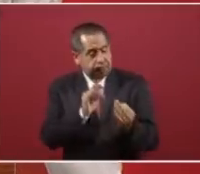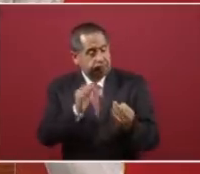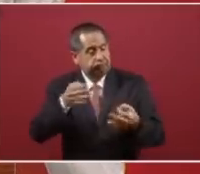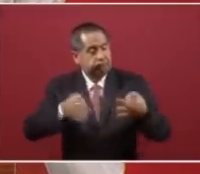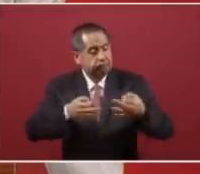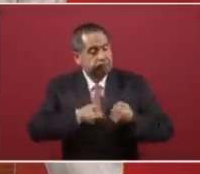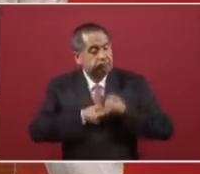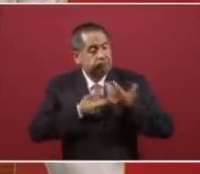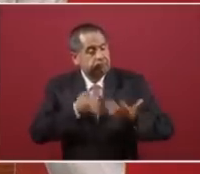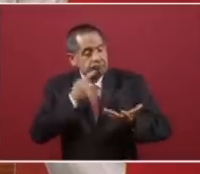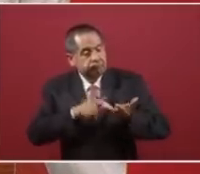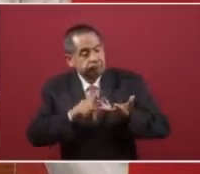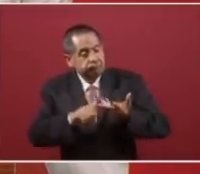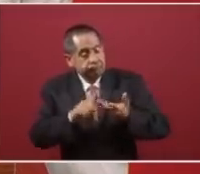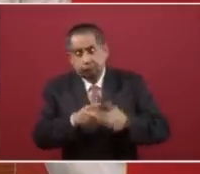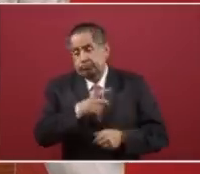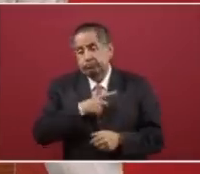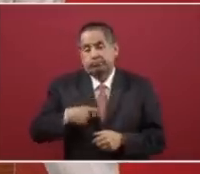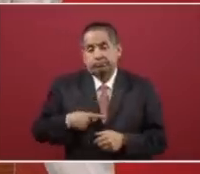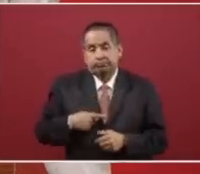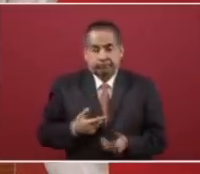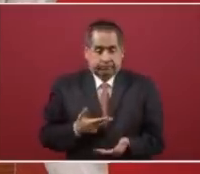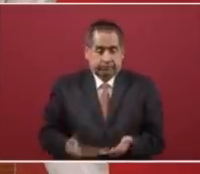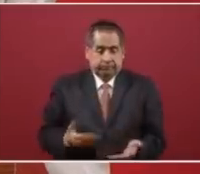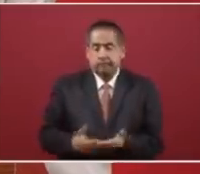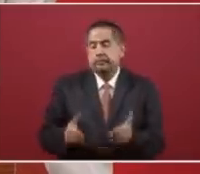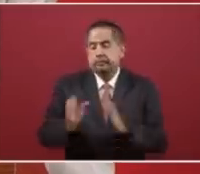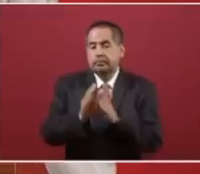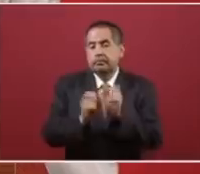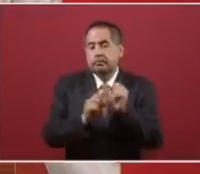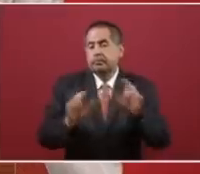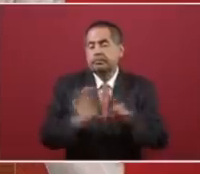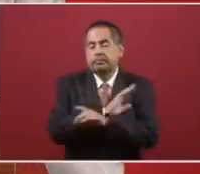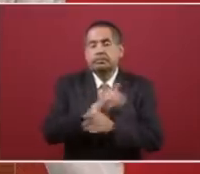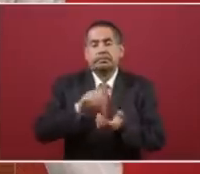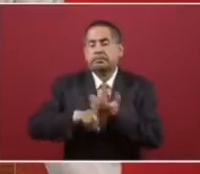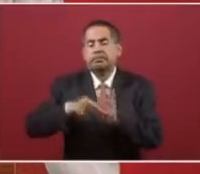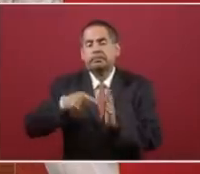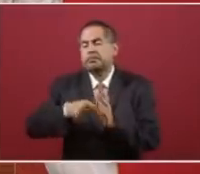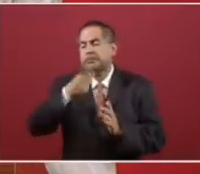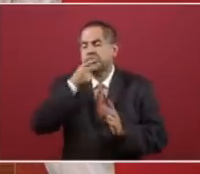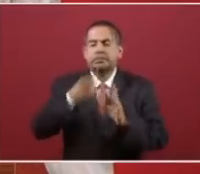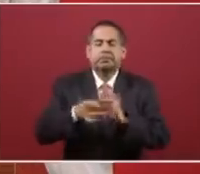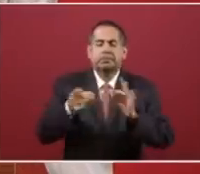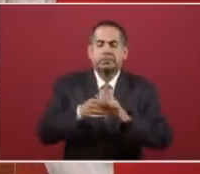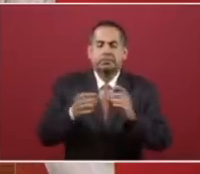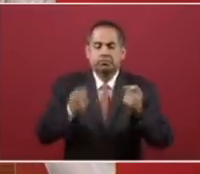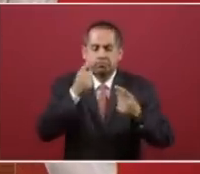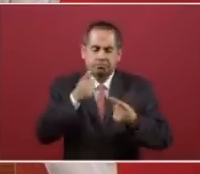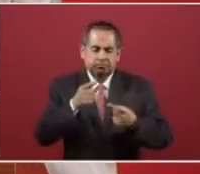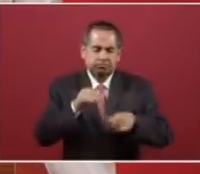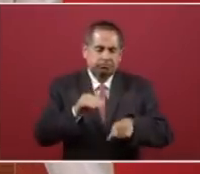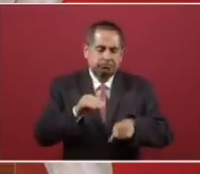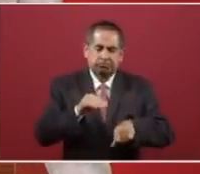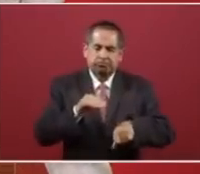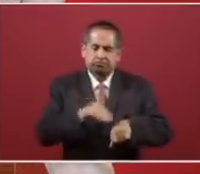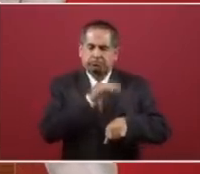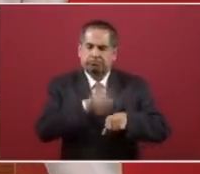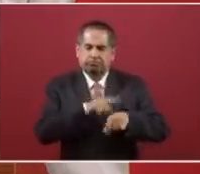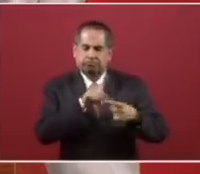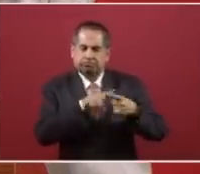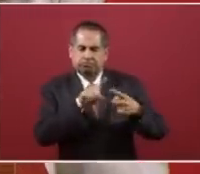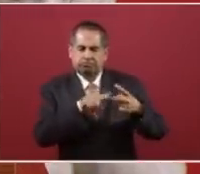importante ahora en la reforma constitucional se contemplan algunas conductas que antes